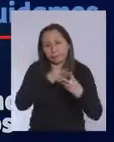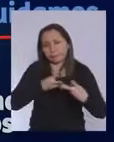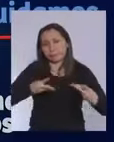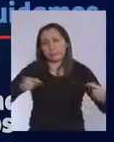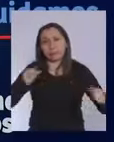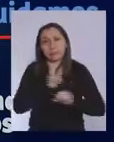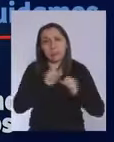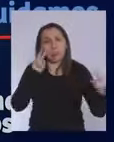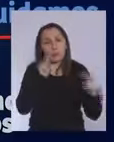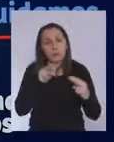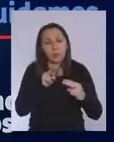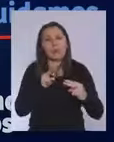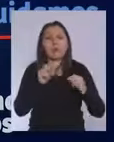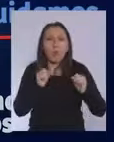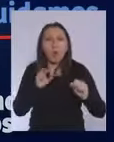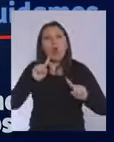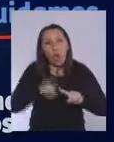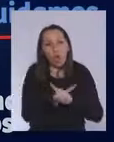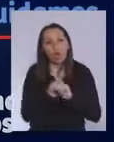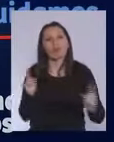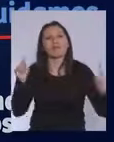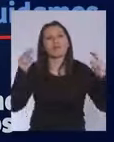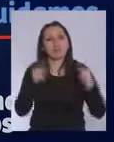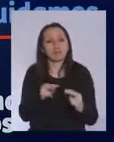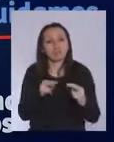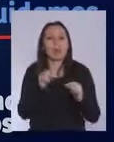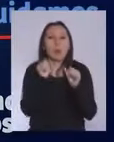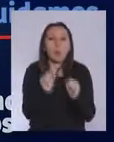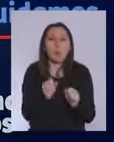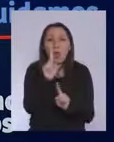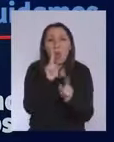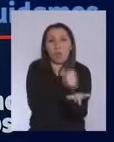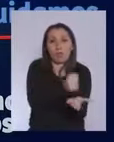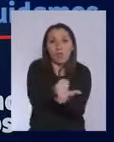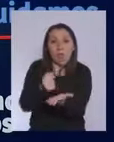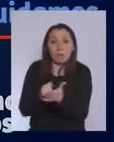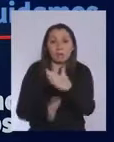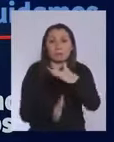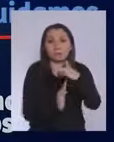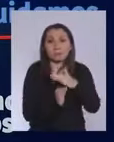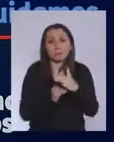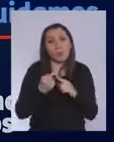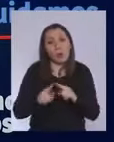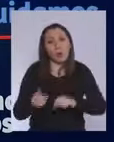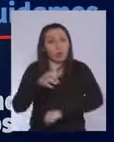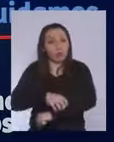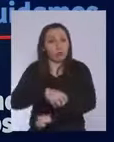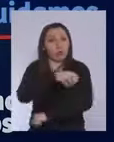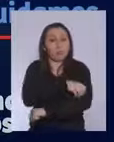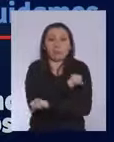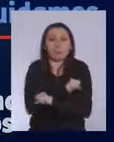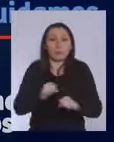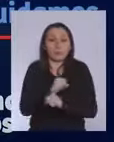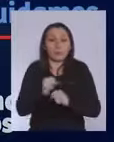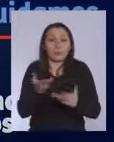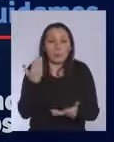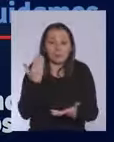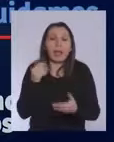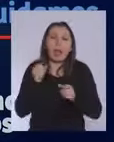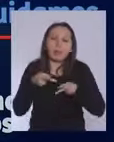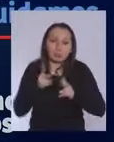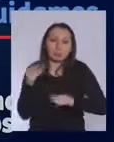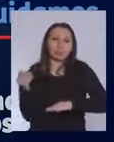mucho tiempo que puedan realizar algún trámite que tengan que hacer en otra región y que no han podido realizar